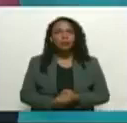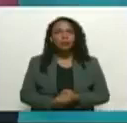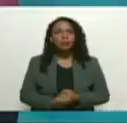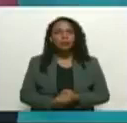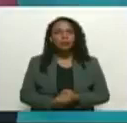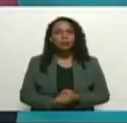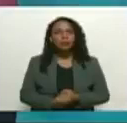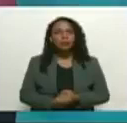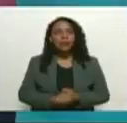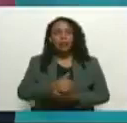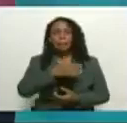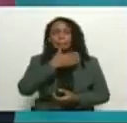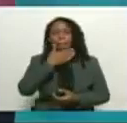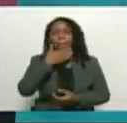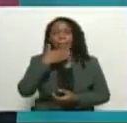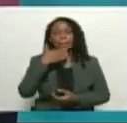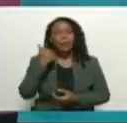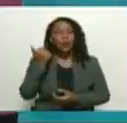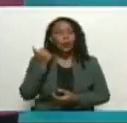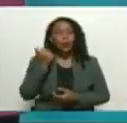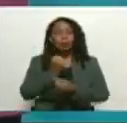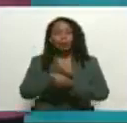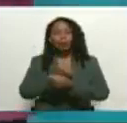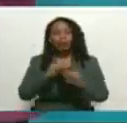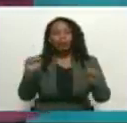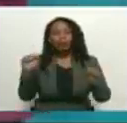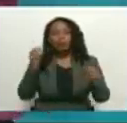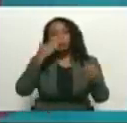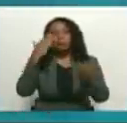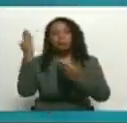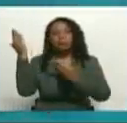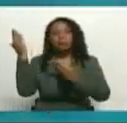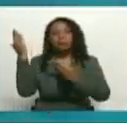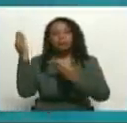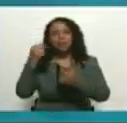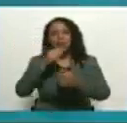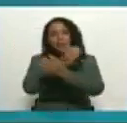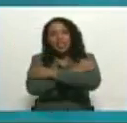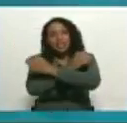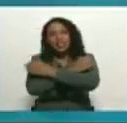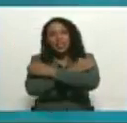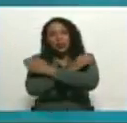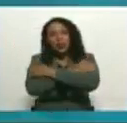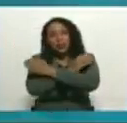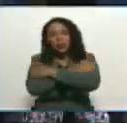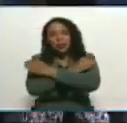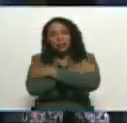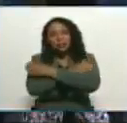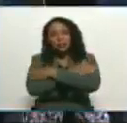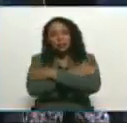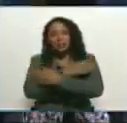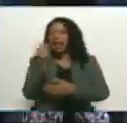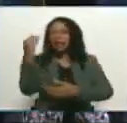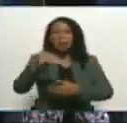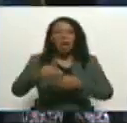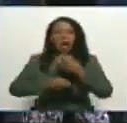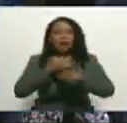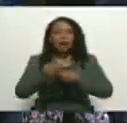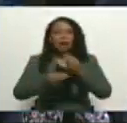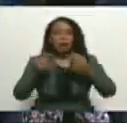Mejor imposible. Marco, te felicito. ¿Qué más podemos hacer por lo de esos frontinos,